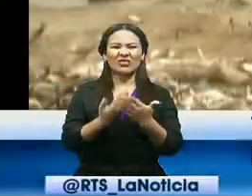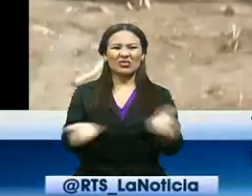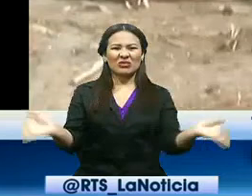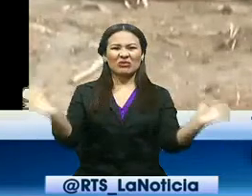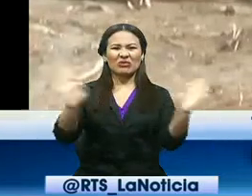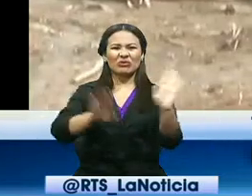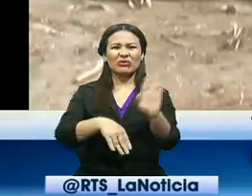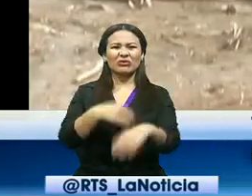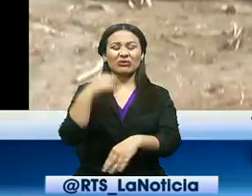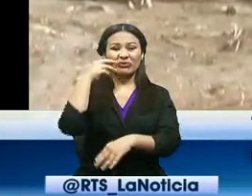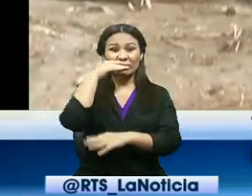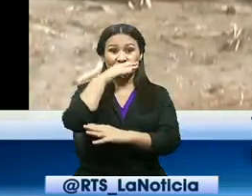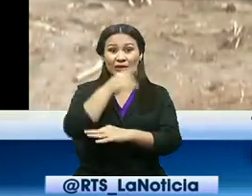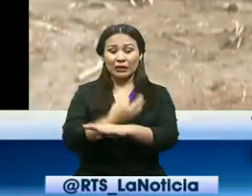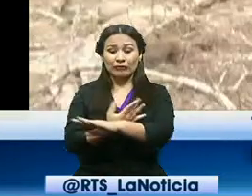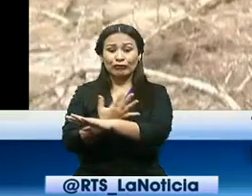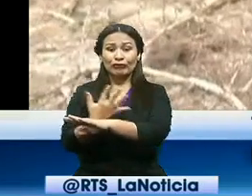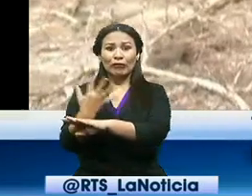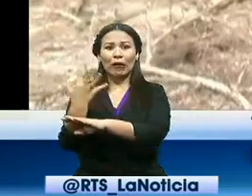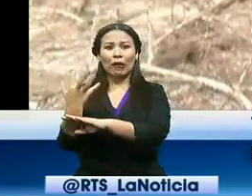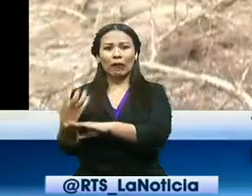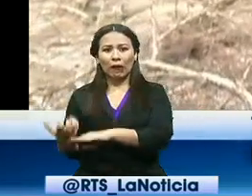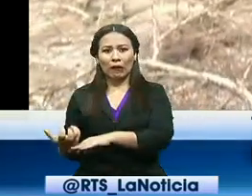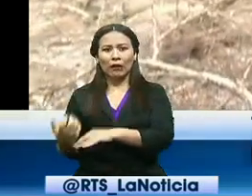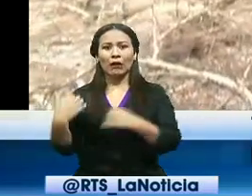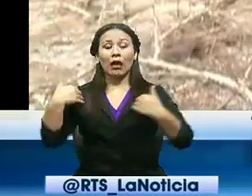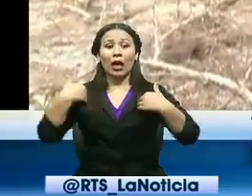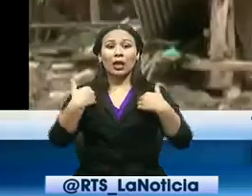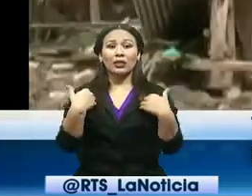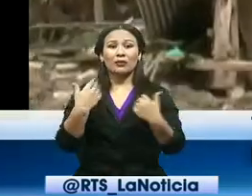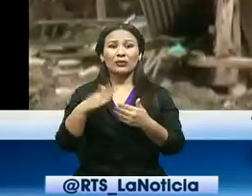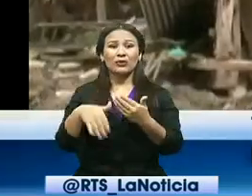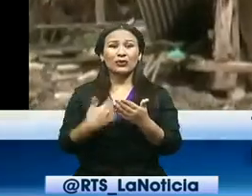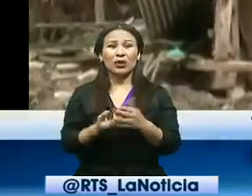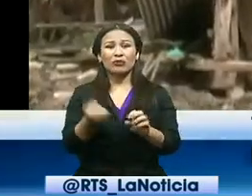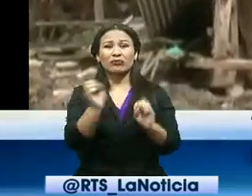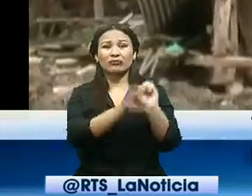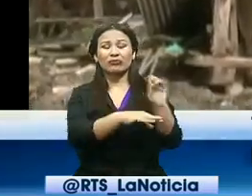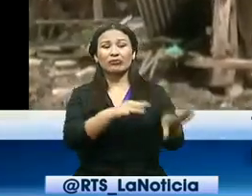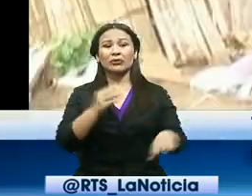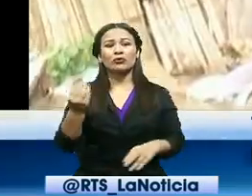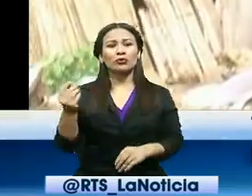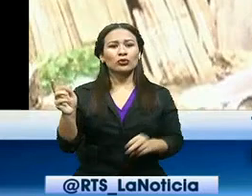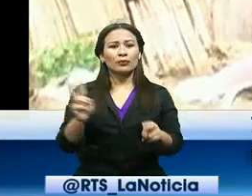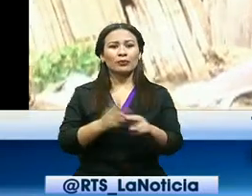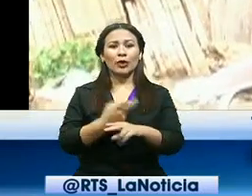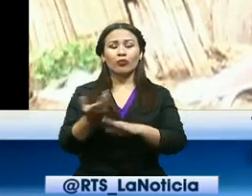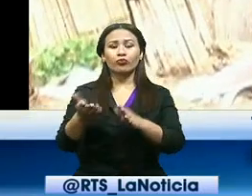y los cultivos que perdieron, mientras que animales permanecen abandonados en el lugar.